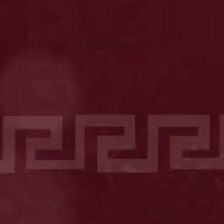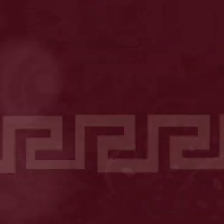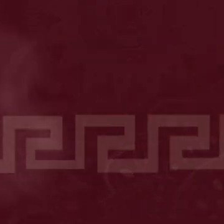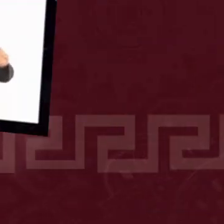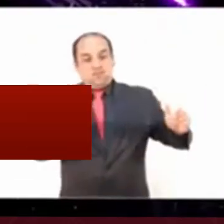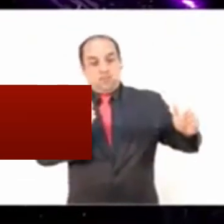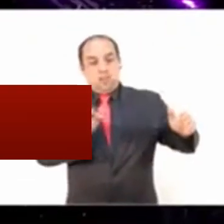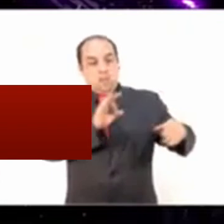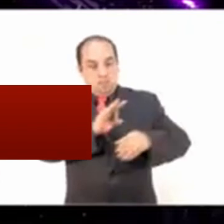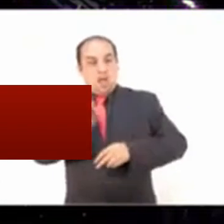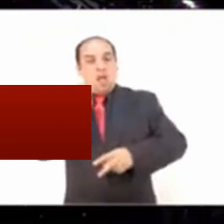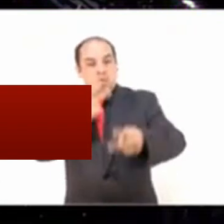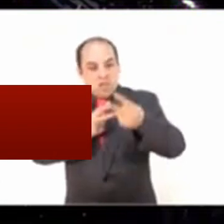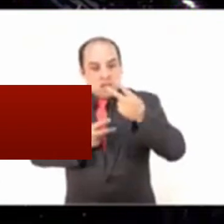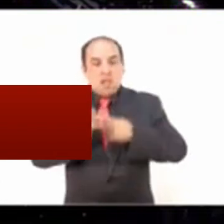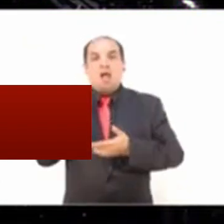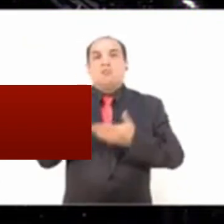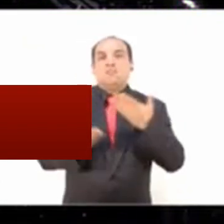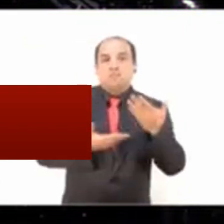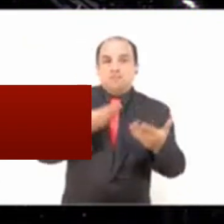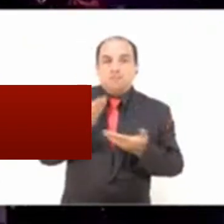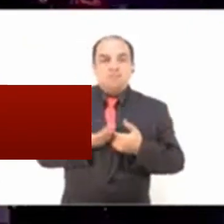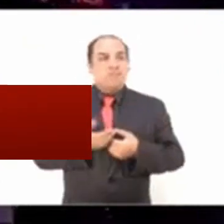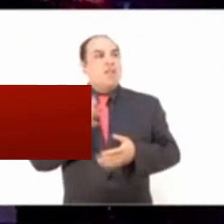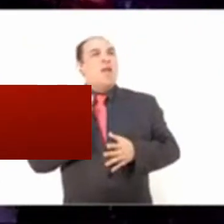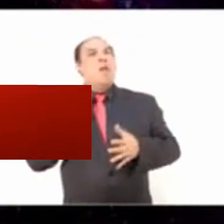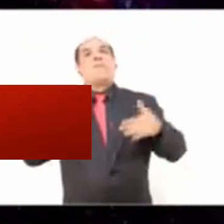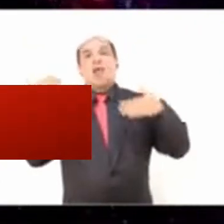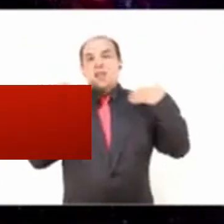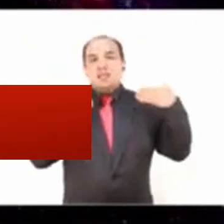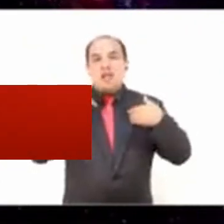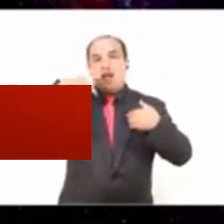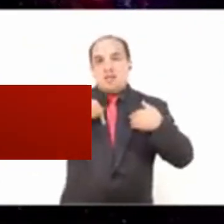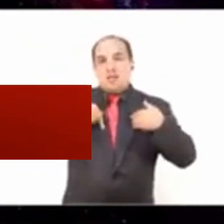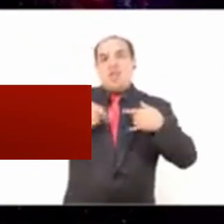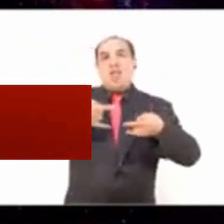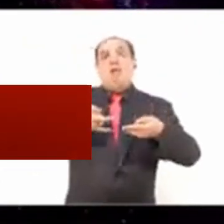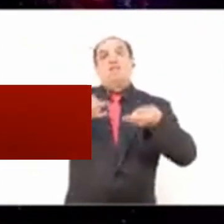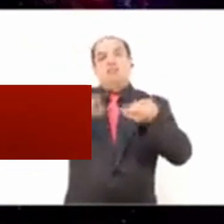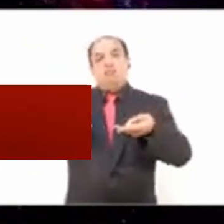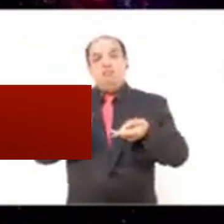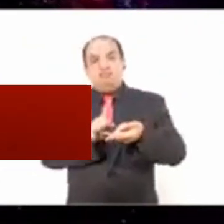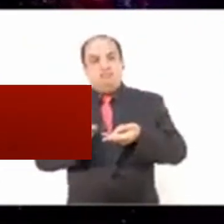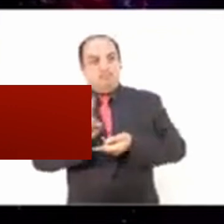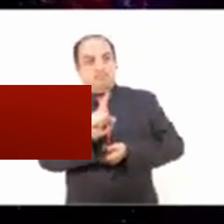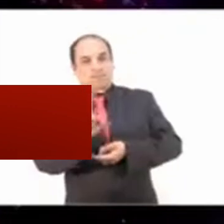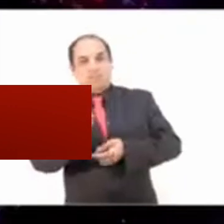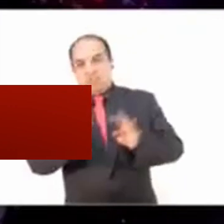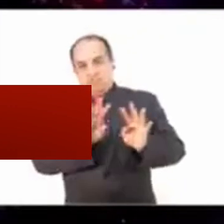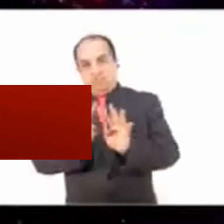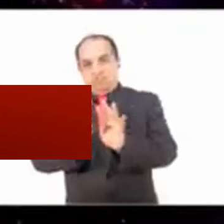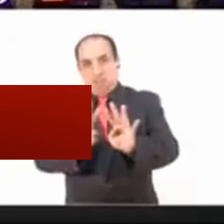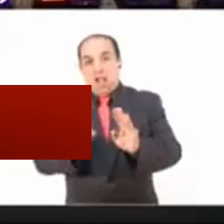noviembre. Junto a esta gran ofrenda, que podrán venir y disfrutarla y pasear aquí en